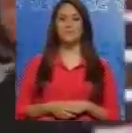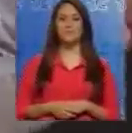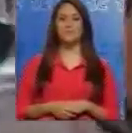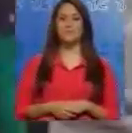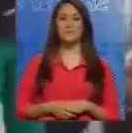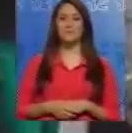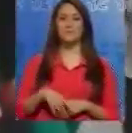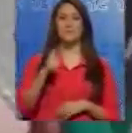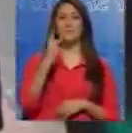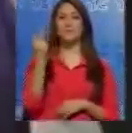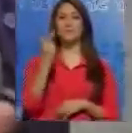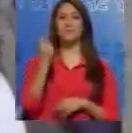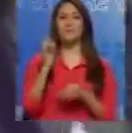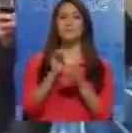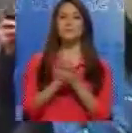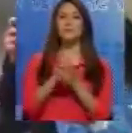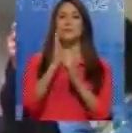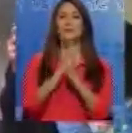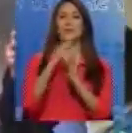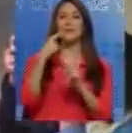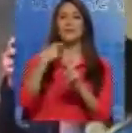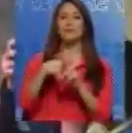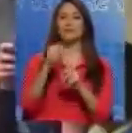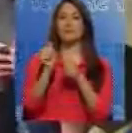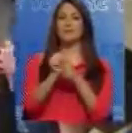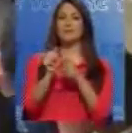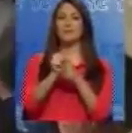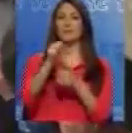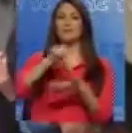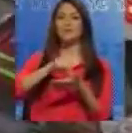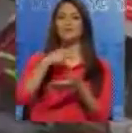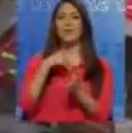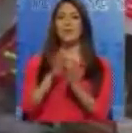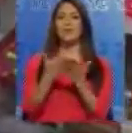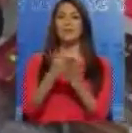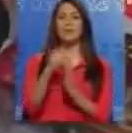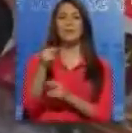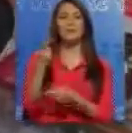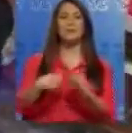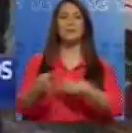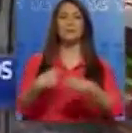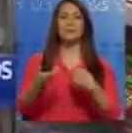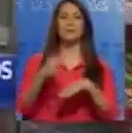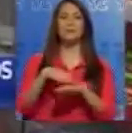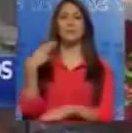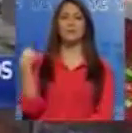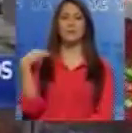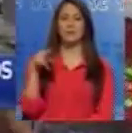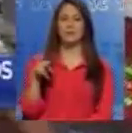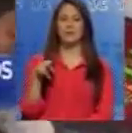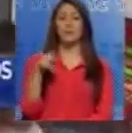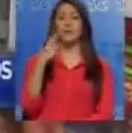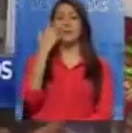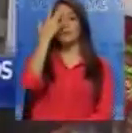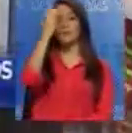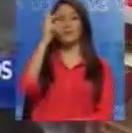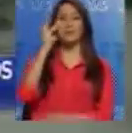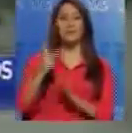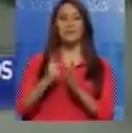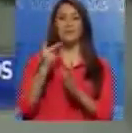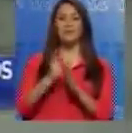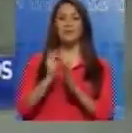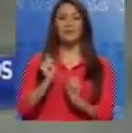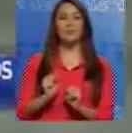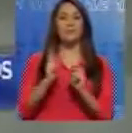Manuel Cisalema y su esposa, a la altura de la iglesia de San Francisco, caminaron hacia una librería que vende productos religiosos. Por segunda ocasión, tendrán